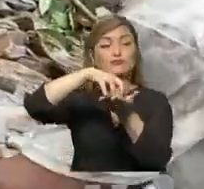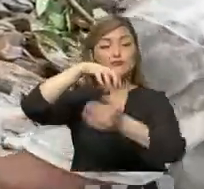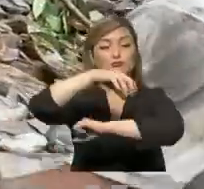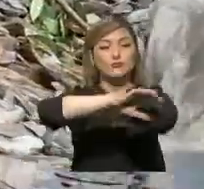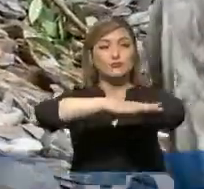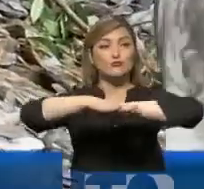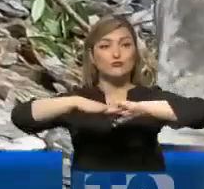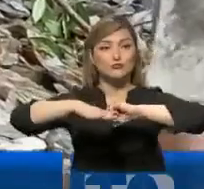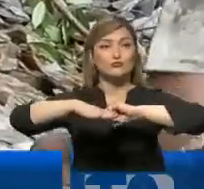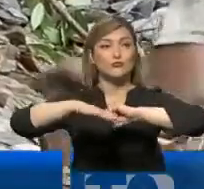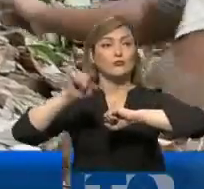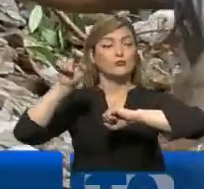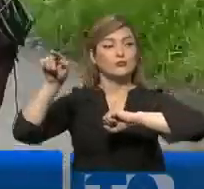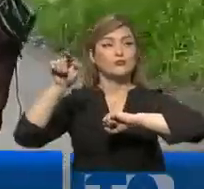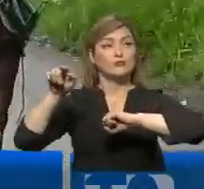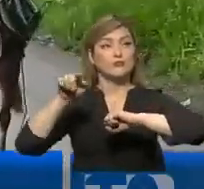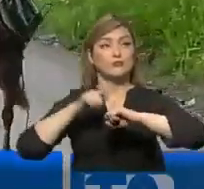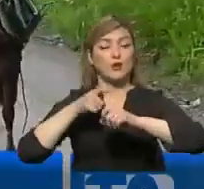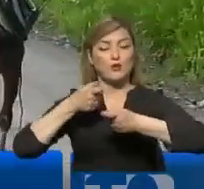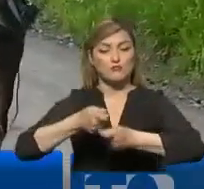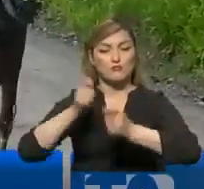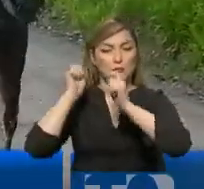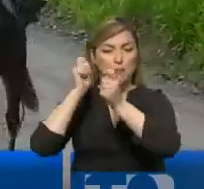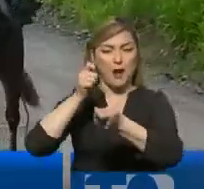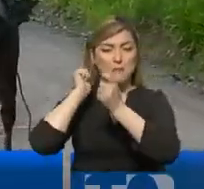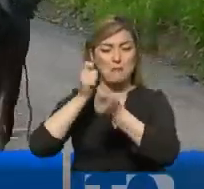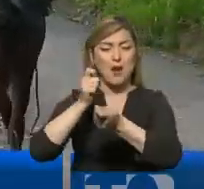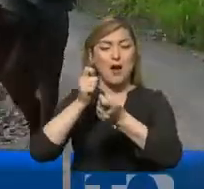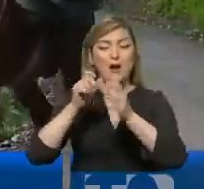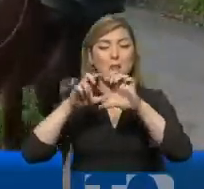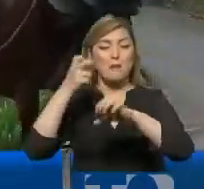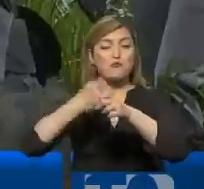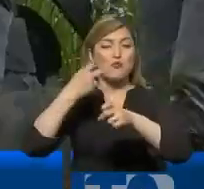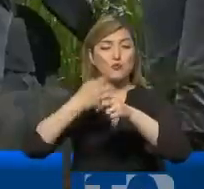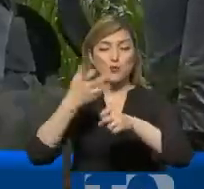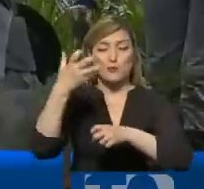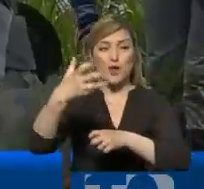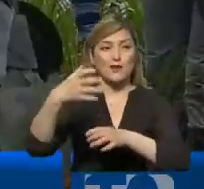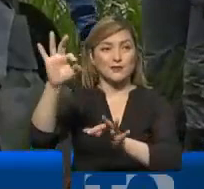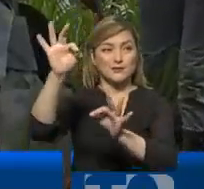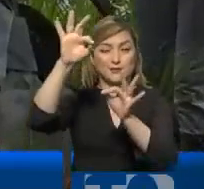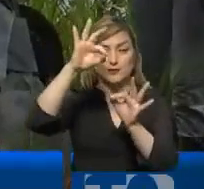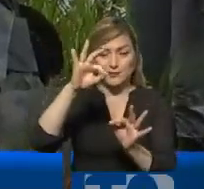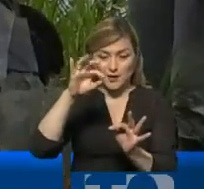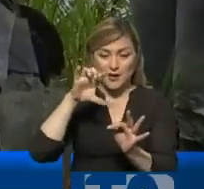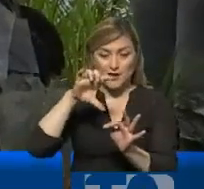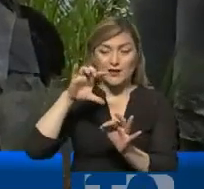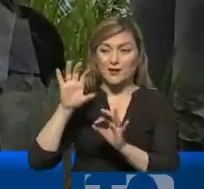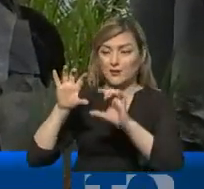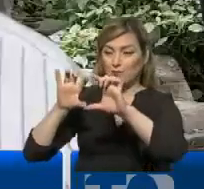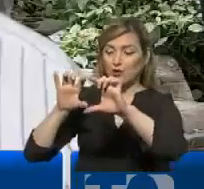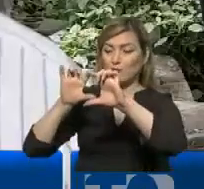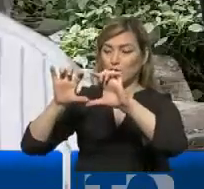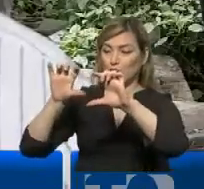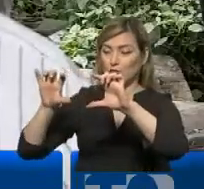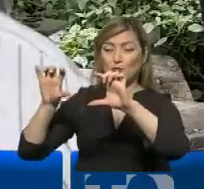en la explotación de rocas con colores atractivos, iniciativa que ha generado que en la construcción se presente una demanda de este material para las fachadas de